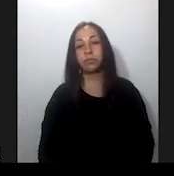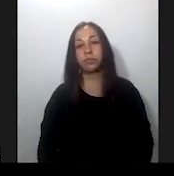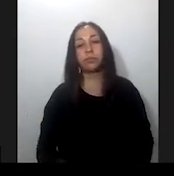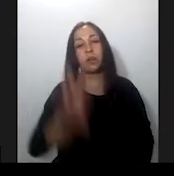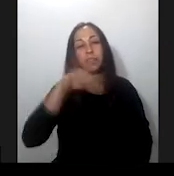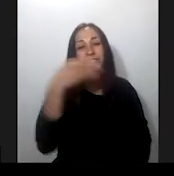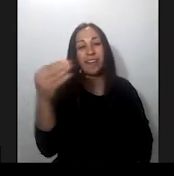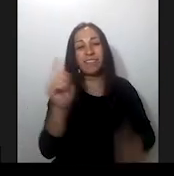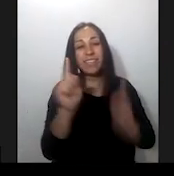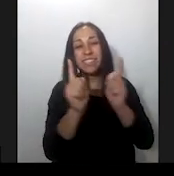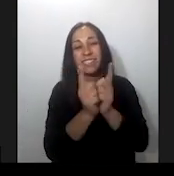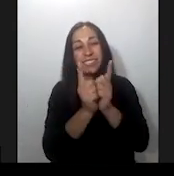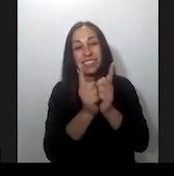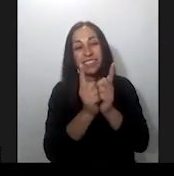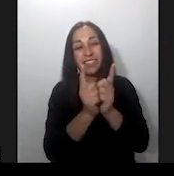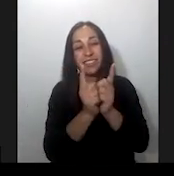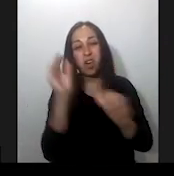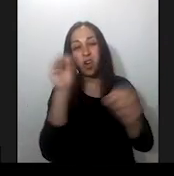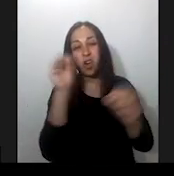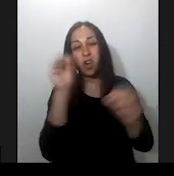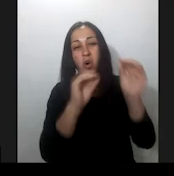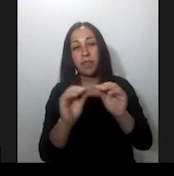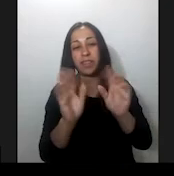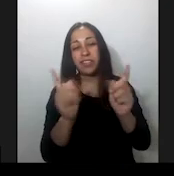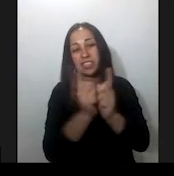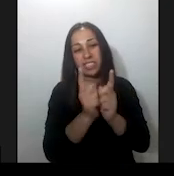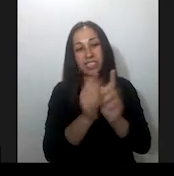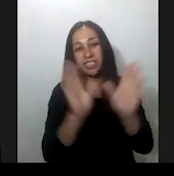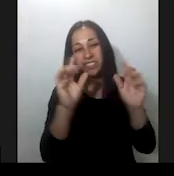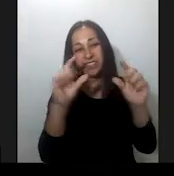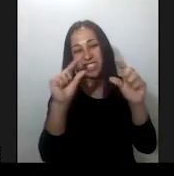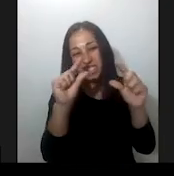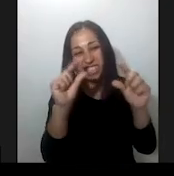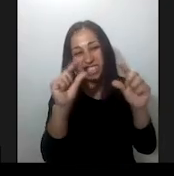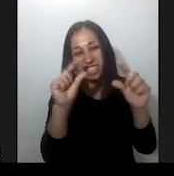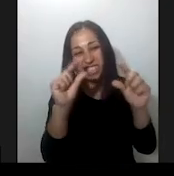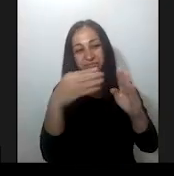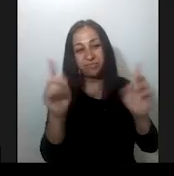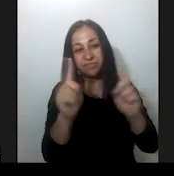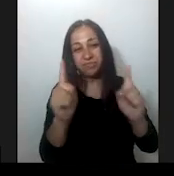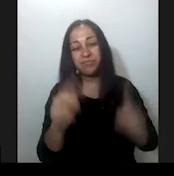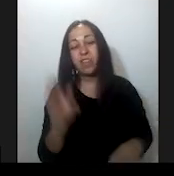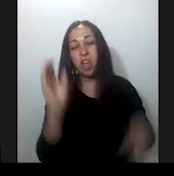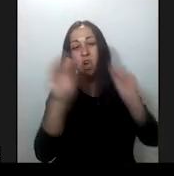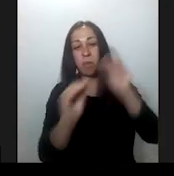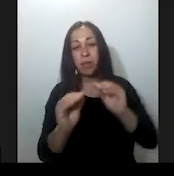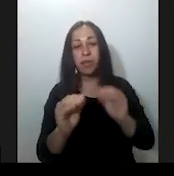Hicimos una tabla chiquita porque vamos a completarla y vamos a ver un poco el tema de los ordenamientos y de los filtros.